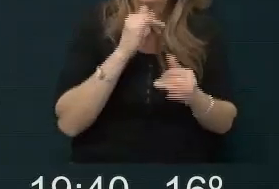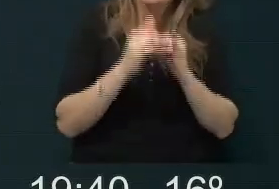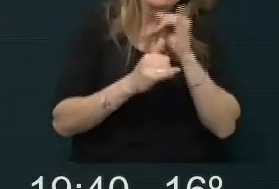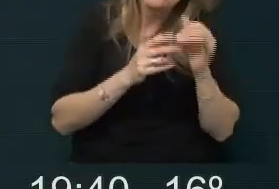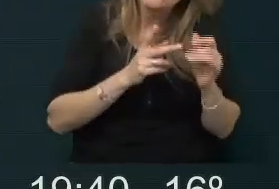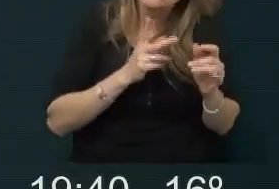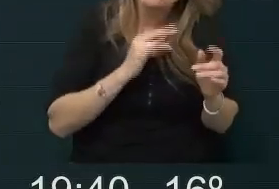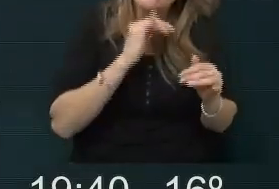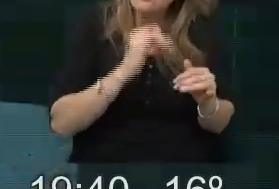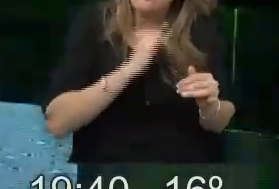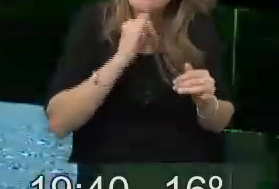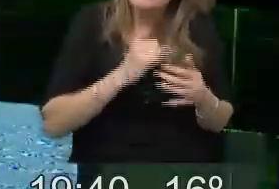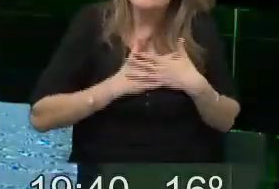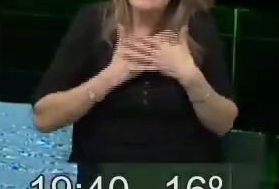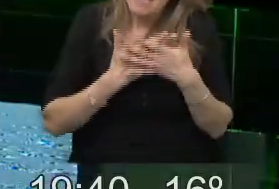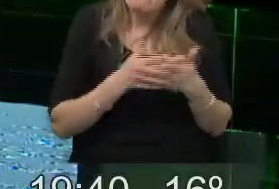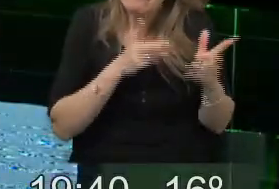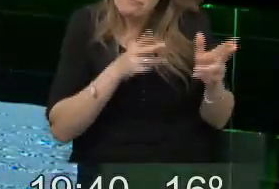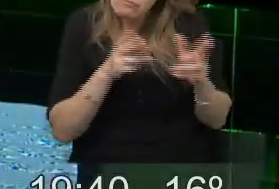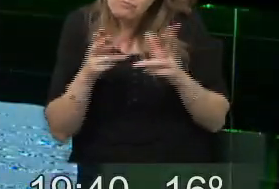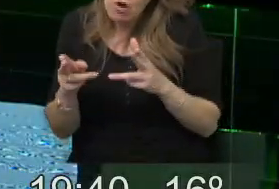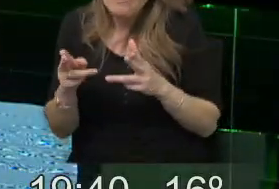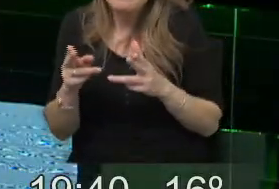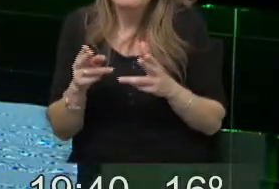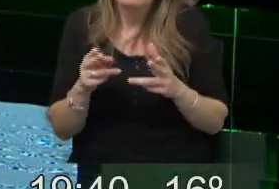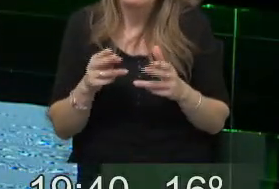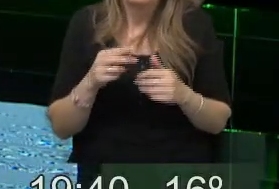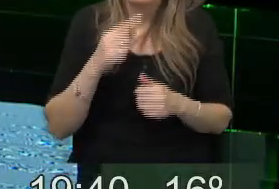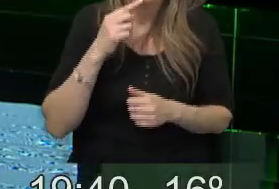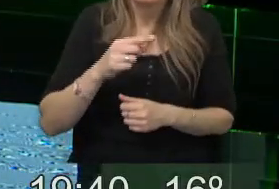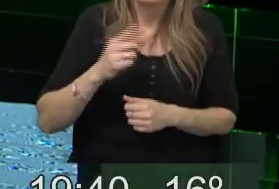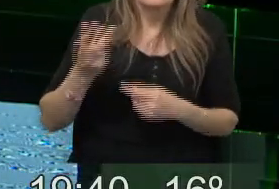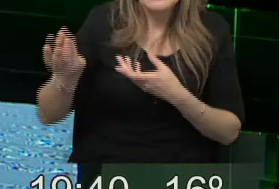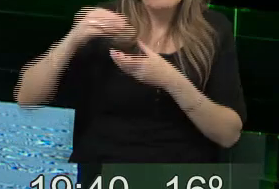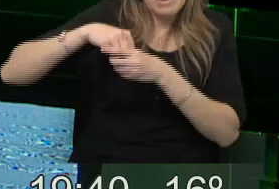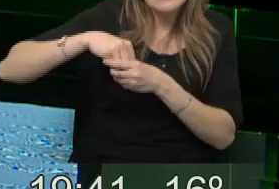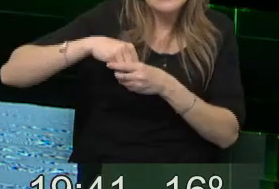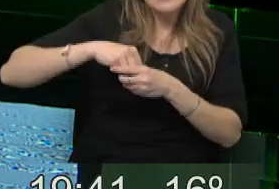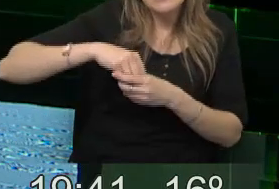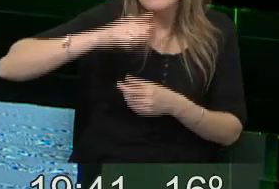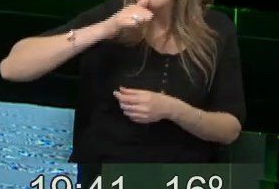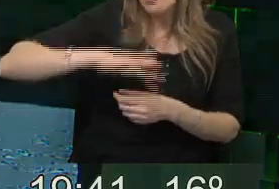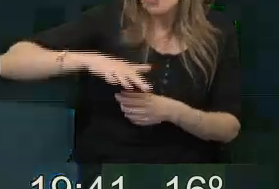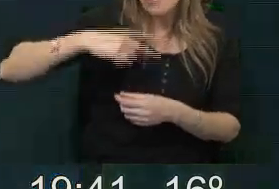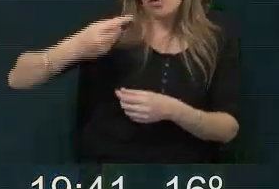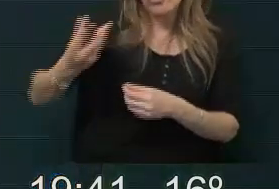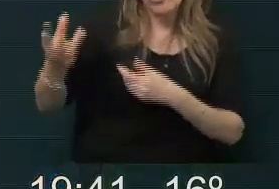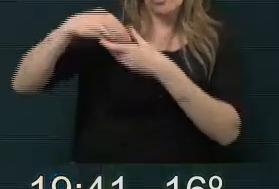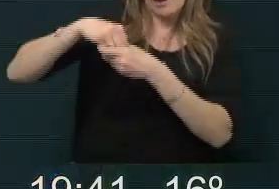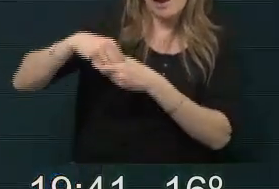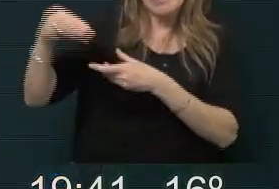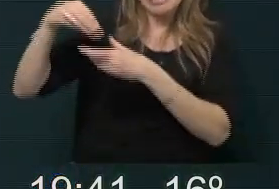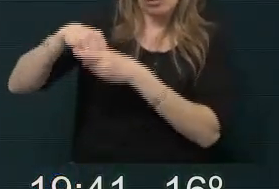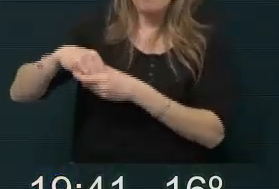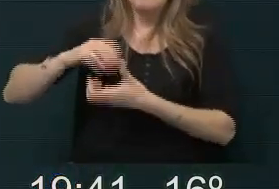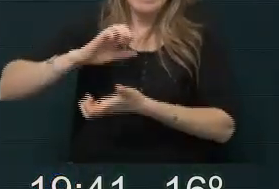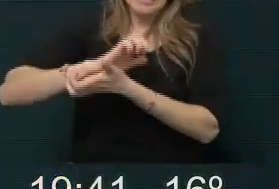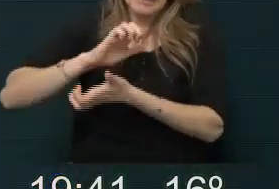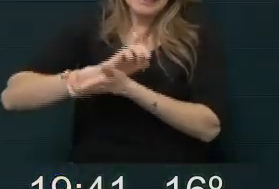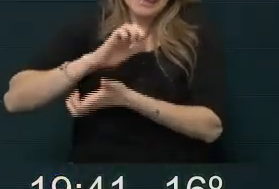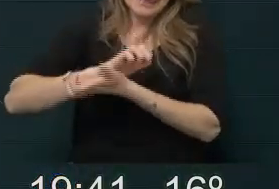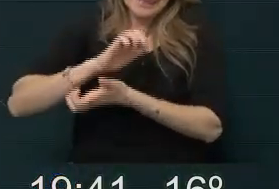de este primer libro de él, en la que agregó nuevas historias y además de eso cambió un poco y modificó y editó las que